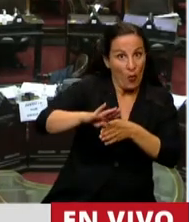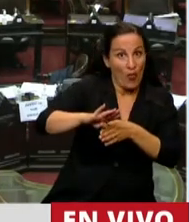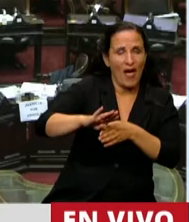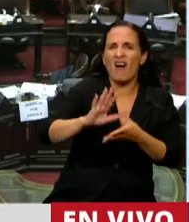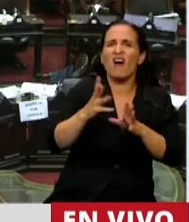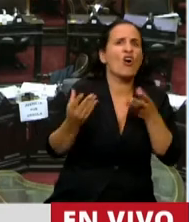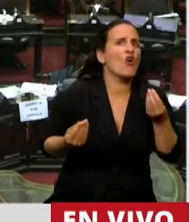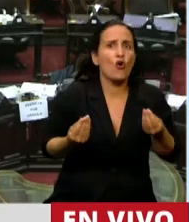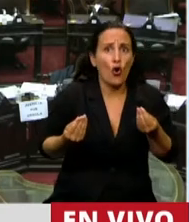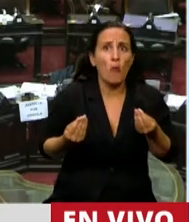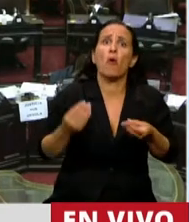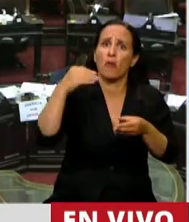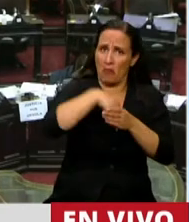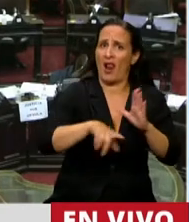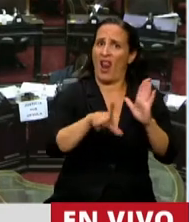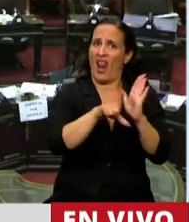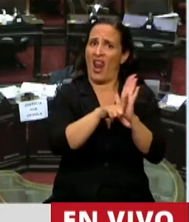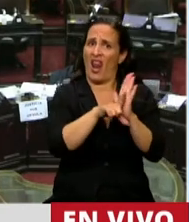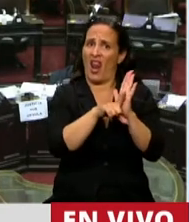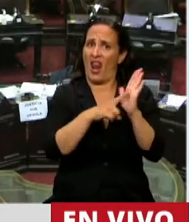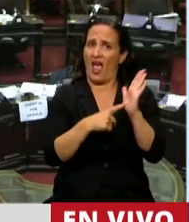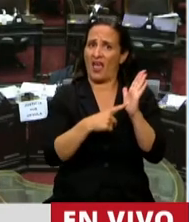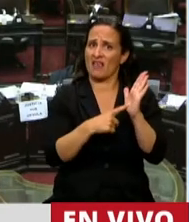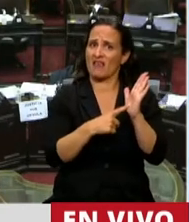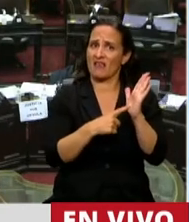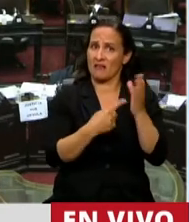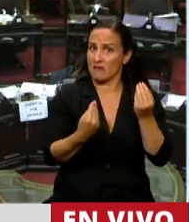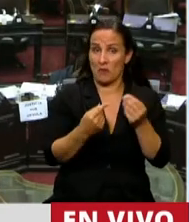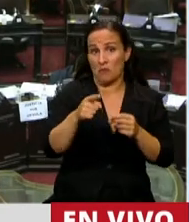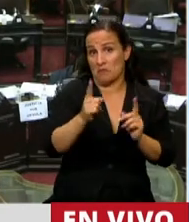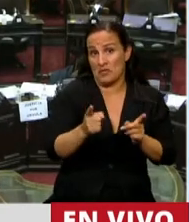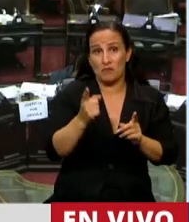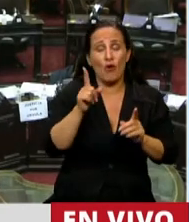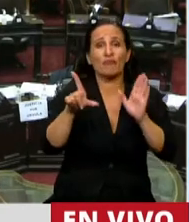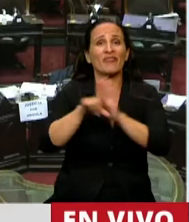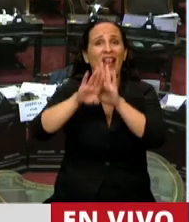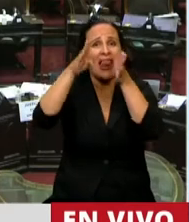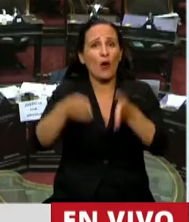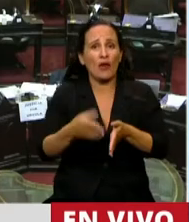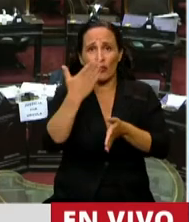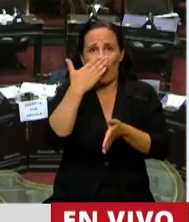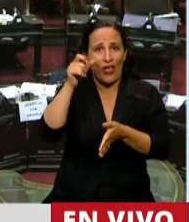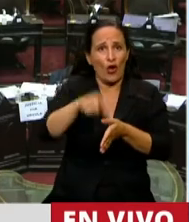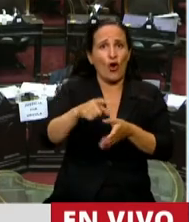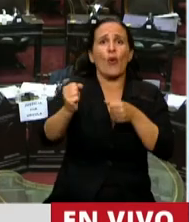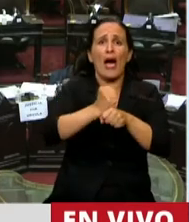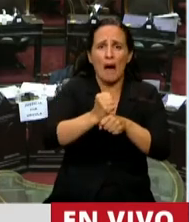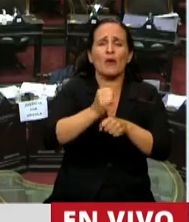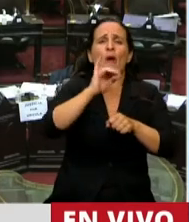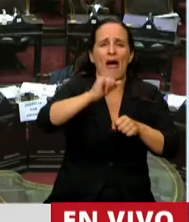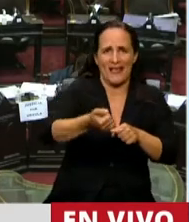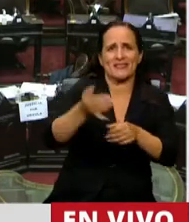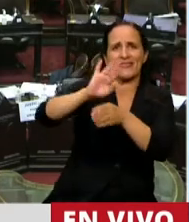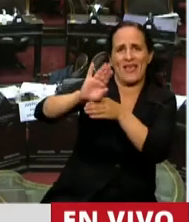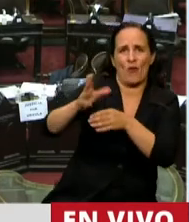hecho a través de los instrumentos legales correspondientes que se aprobaron a través de la ley de la legislatura provincial. Y si me permite,